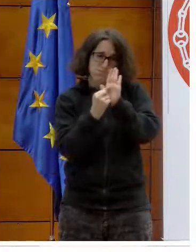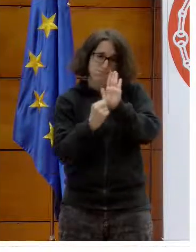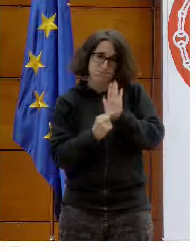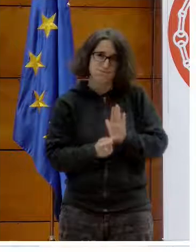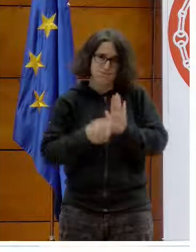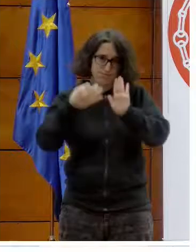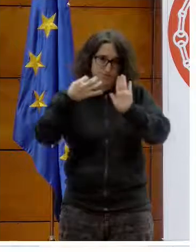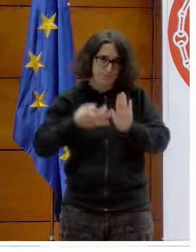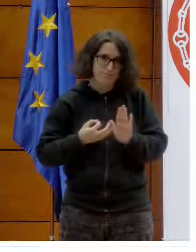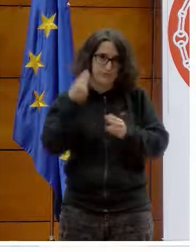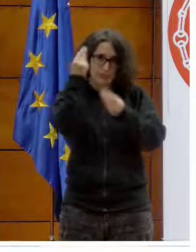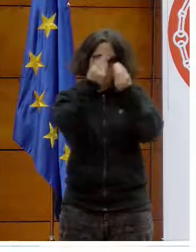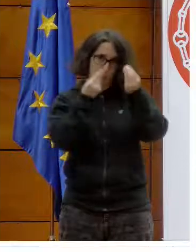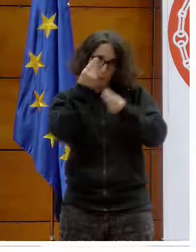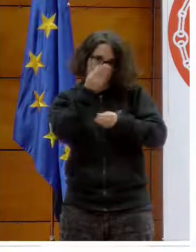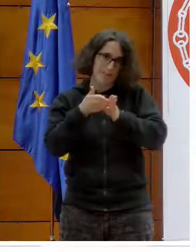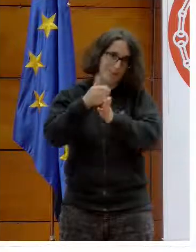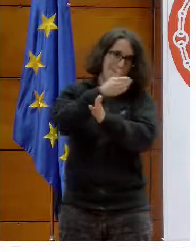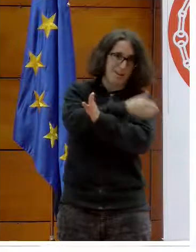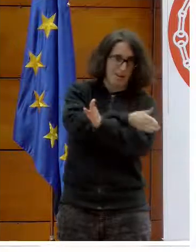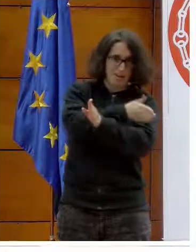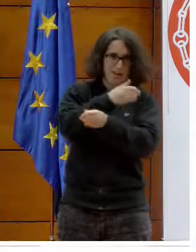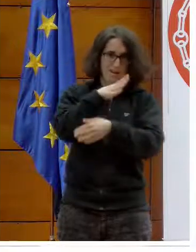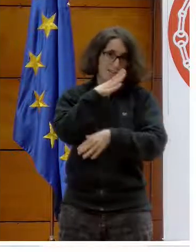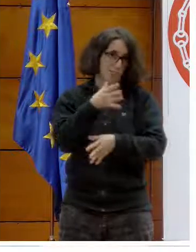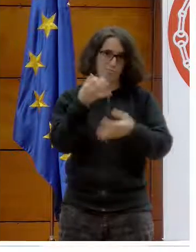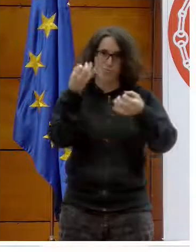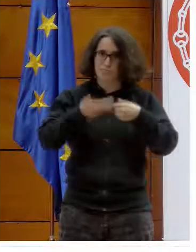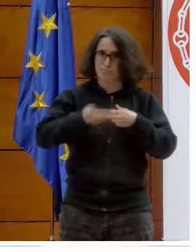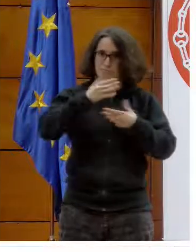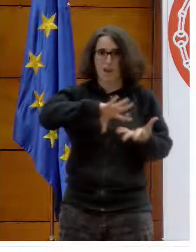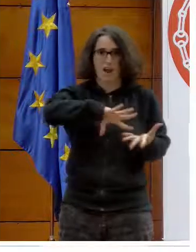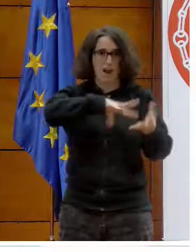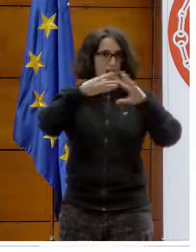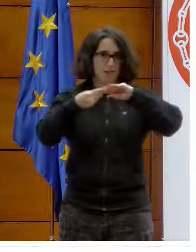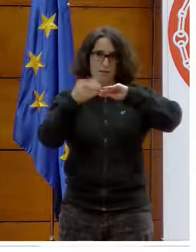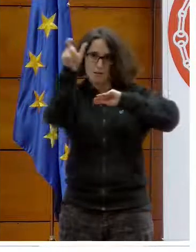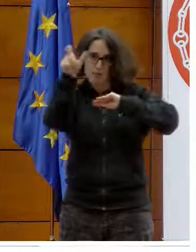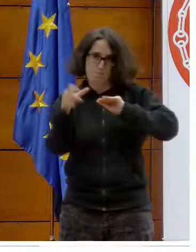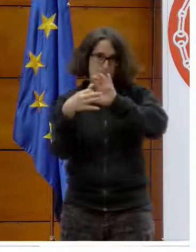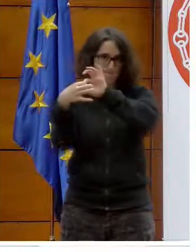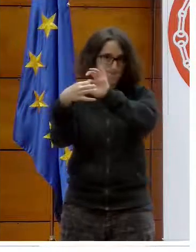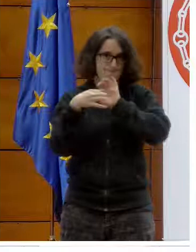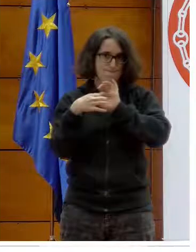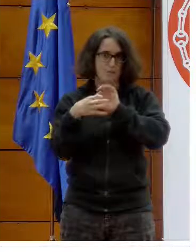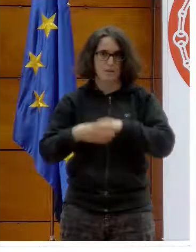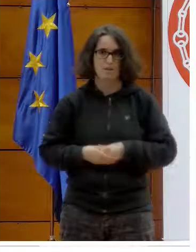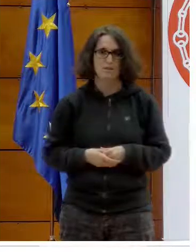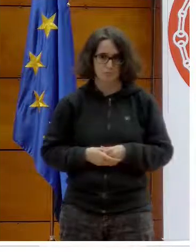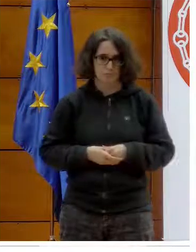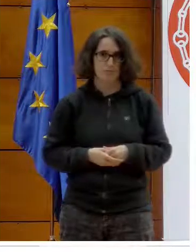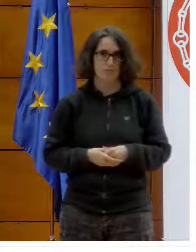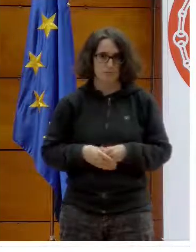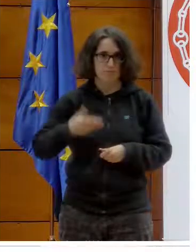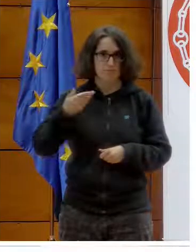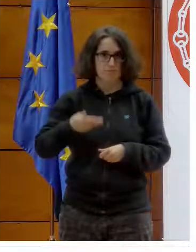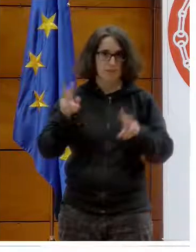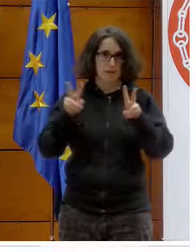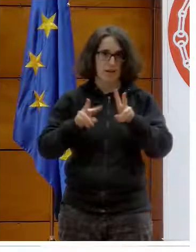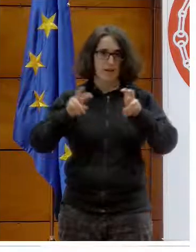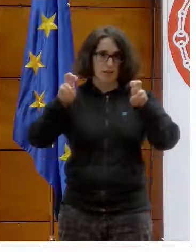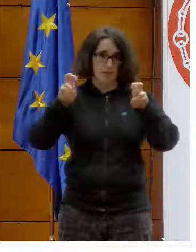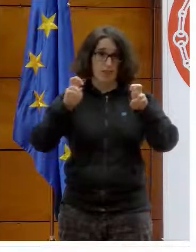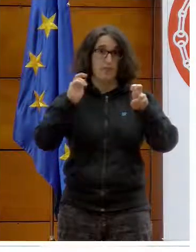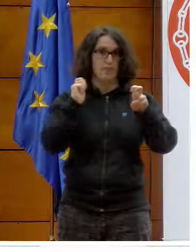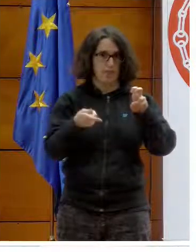la actividad siempre a la persona y tener en cuenta este problema de termorregulación que es muy común